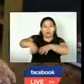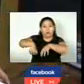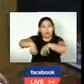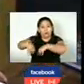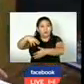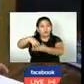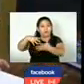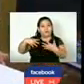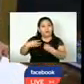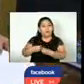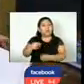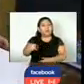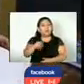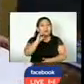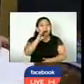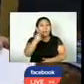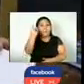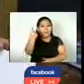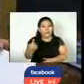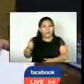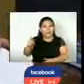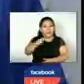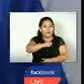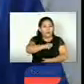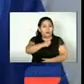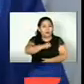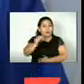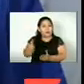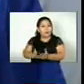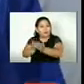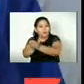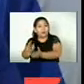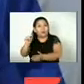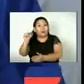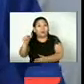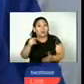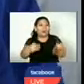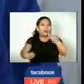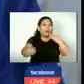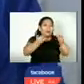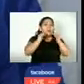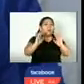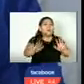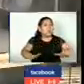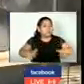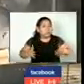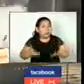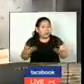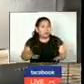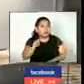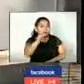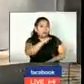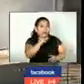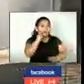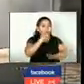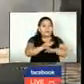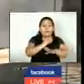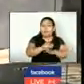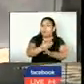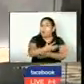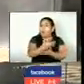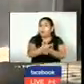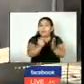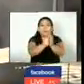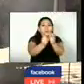protección civil la gobernadora política departamental de la unión explicó que lo que se busca con esta iniciativa es evitar tragedias